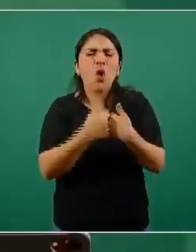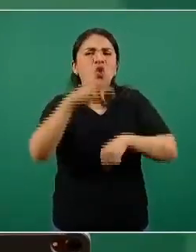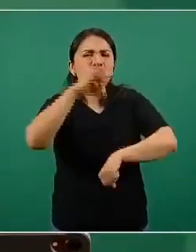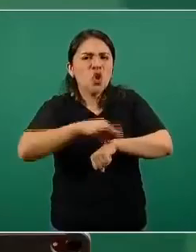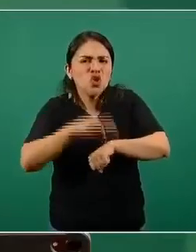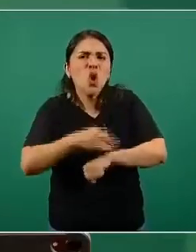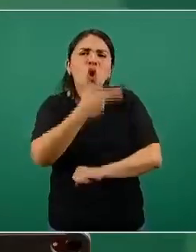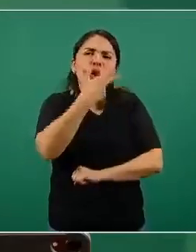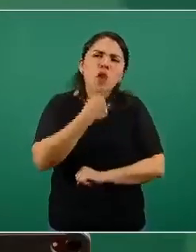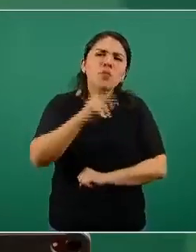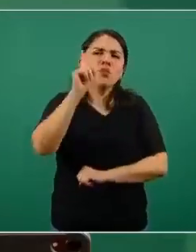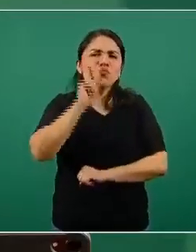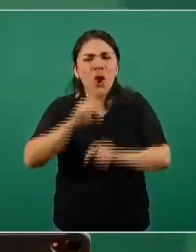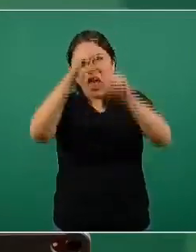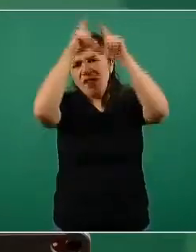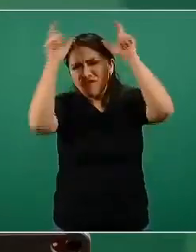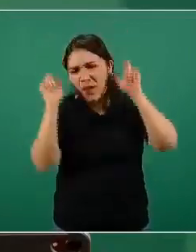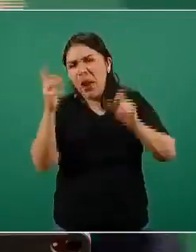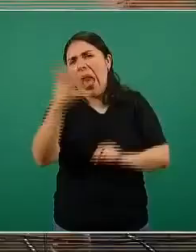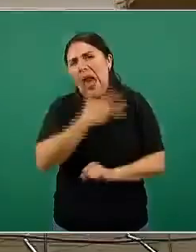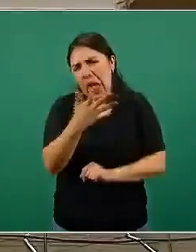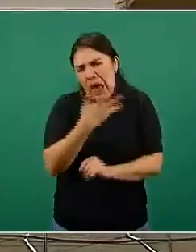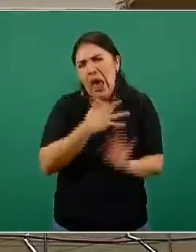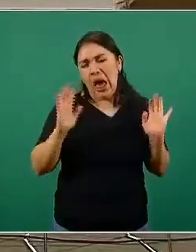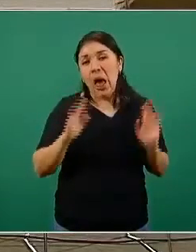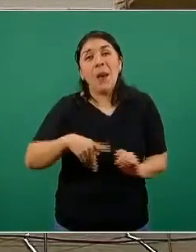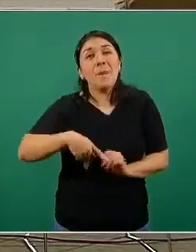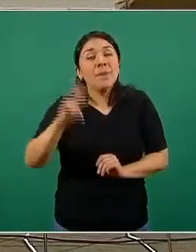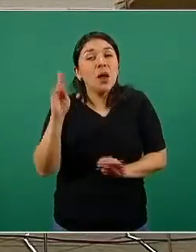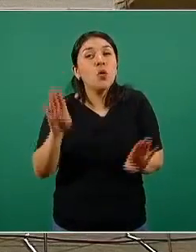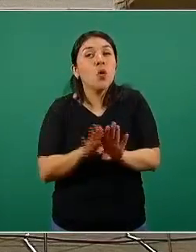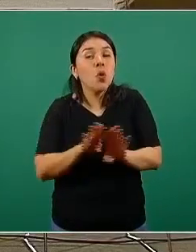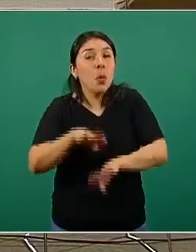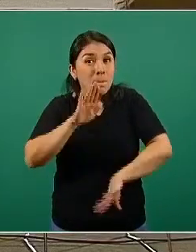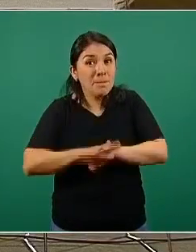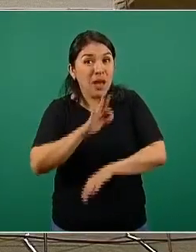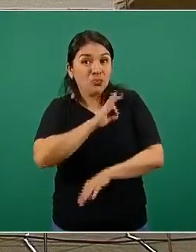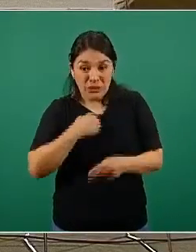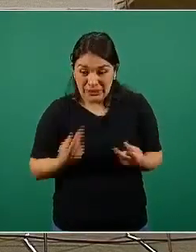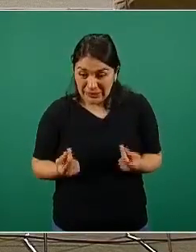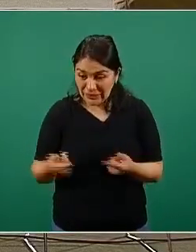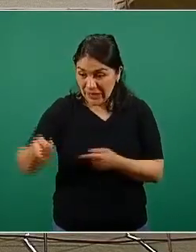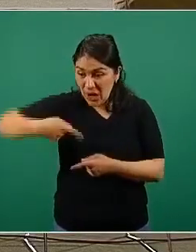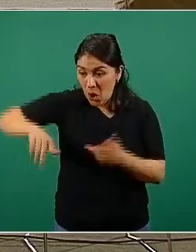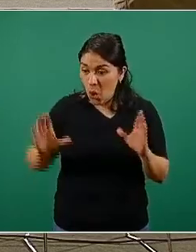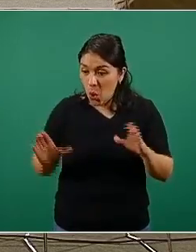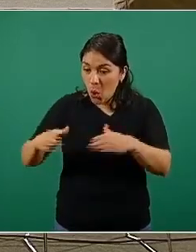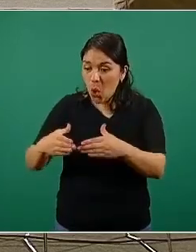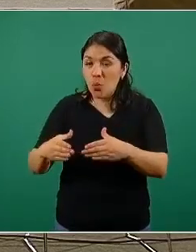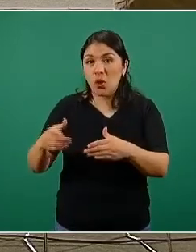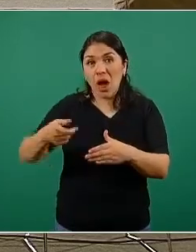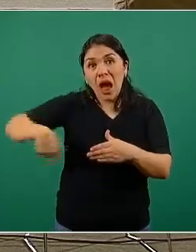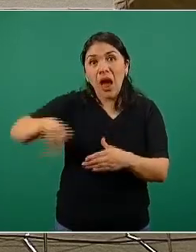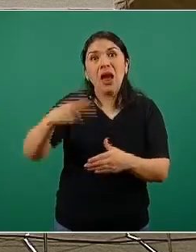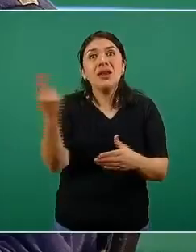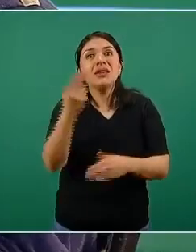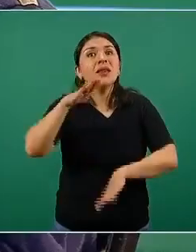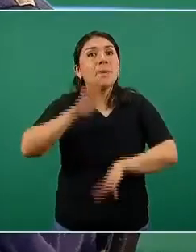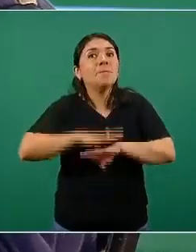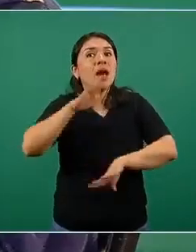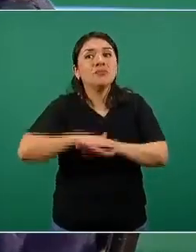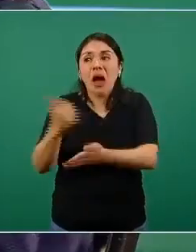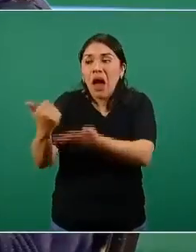médicas, enfermeras, enfermeros, ¿no? Pero mucho de la otra capacidad de activar a la comunidad se necesitan más estas organizaciones que ya